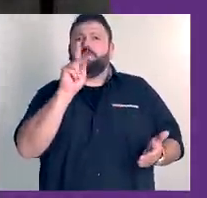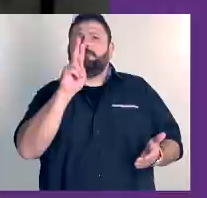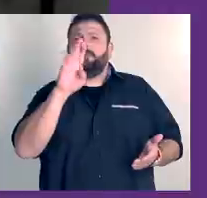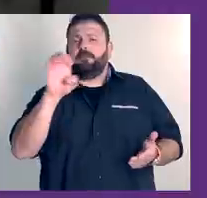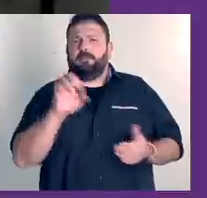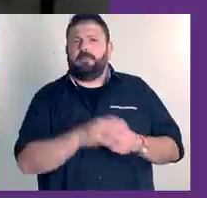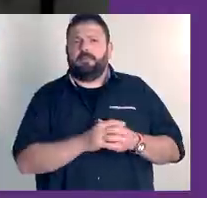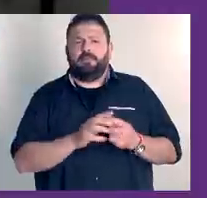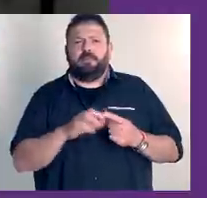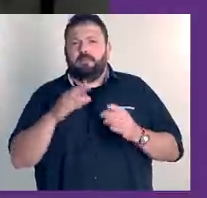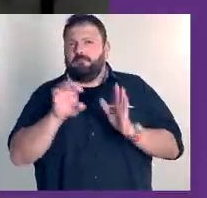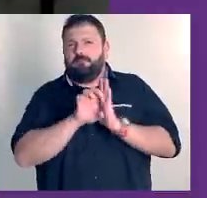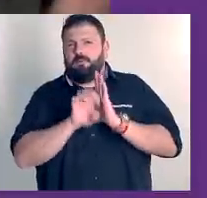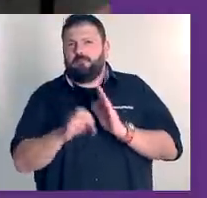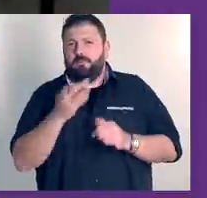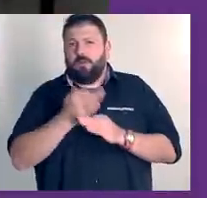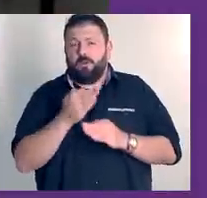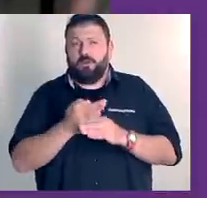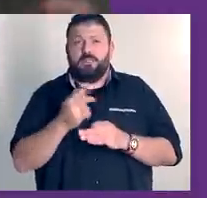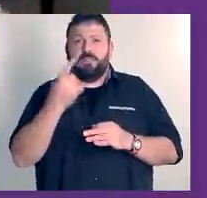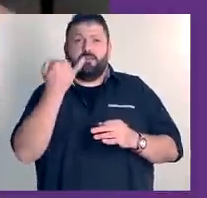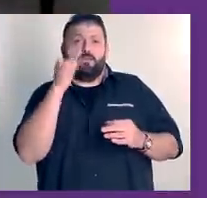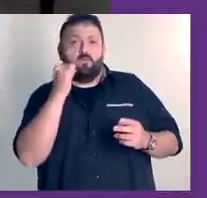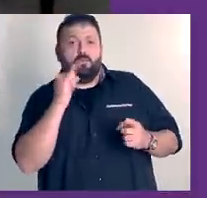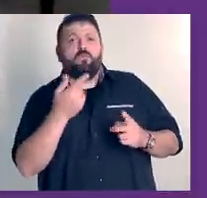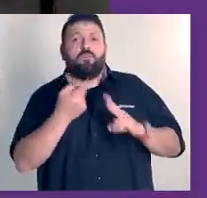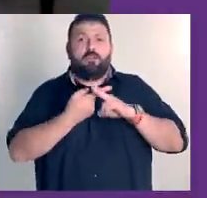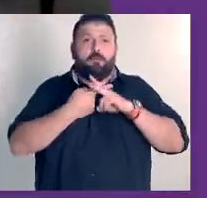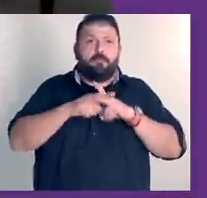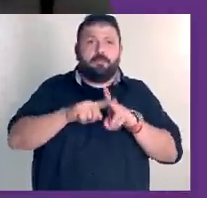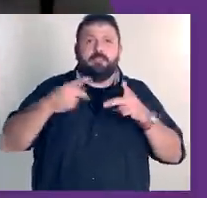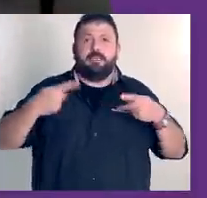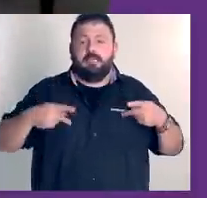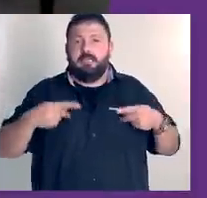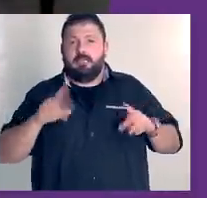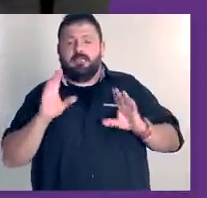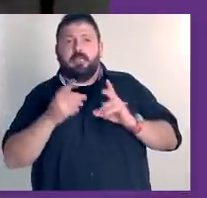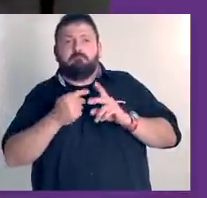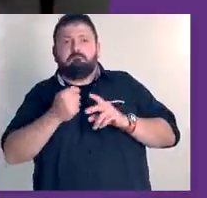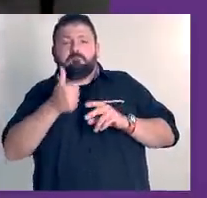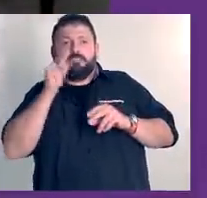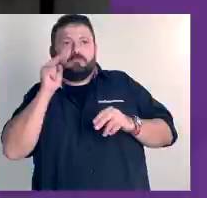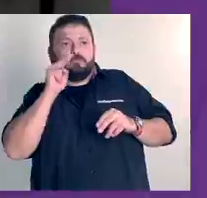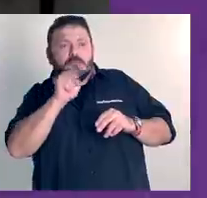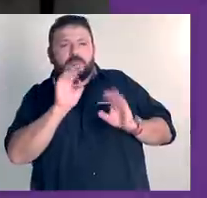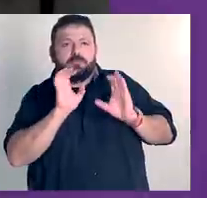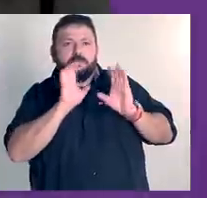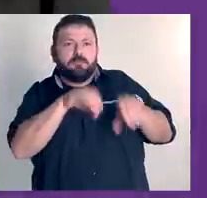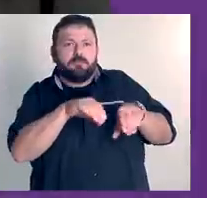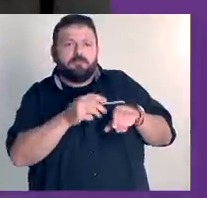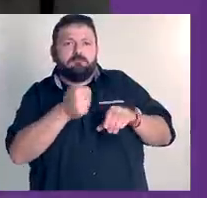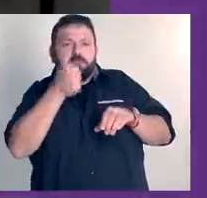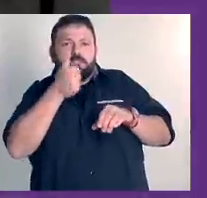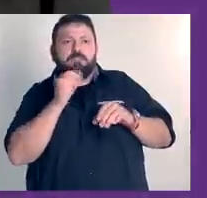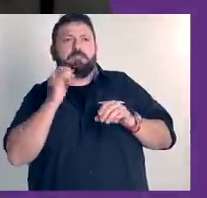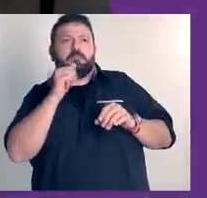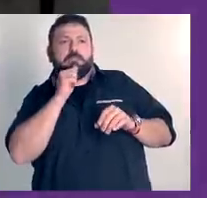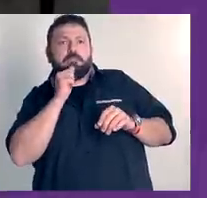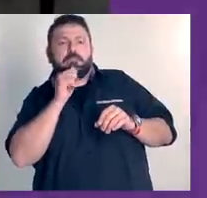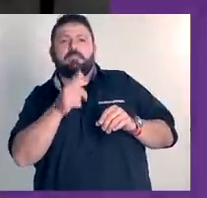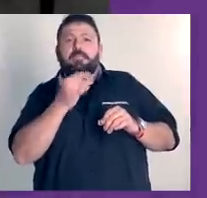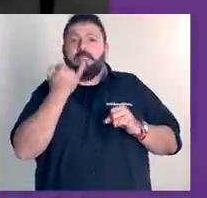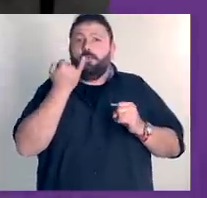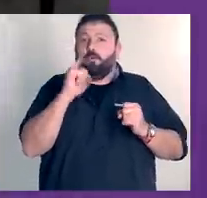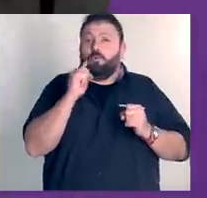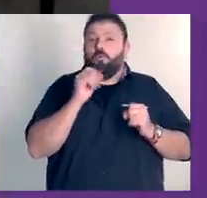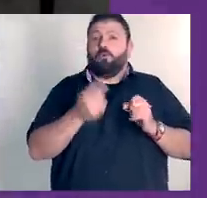en junio que empiezas, a toda la gente que está conectada ahorita por primera vez, y te haces el primer mes en junio, y luego te